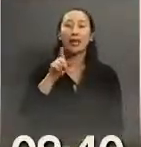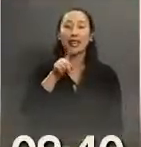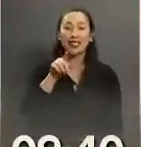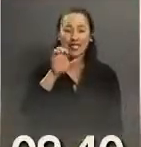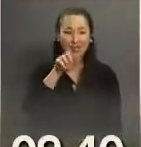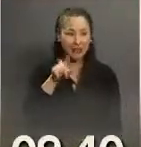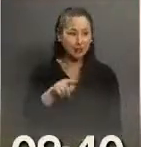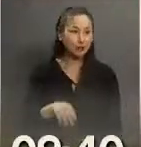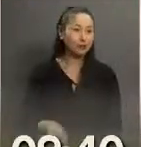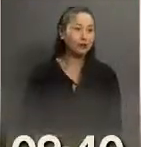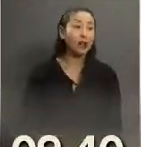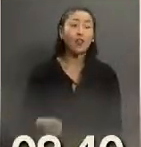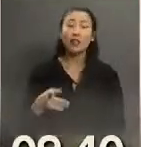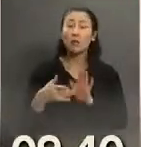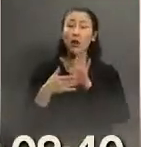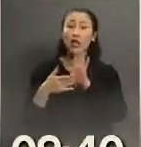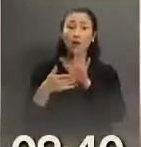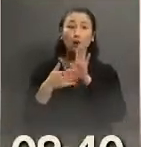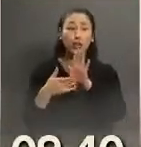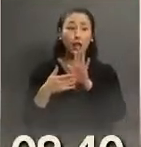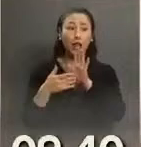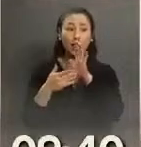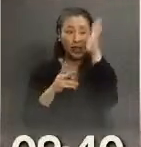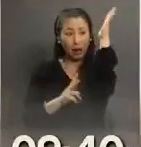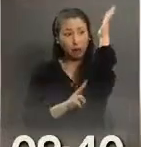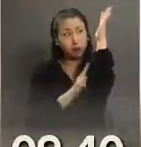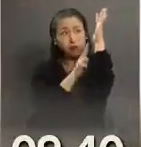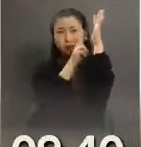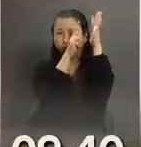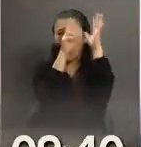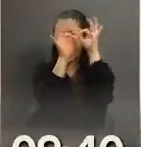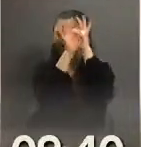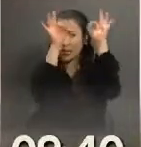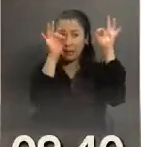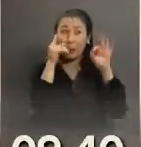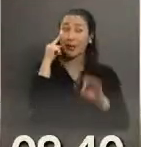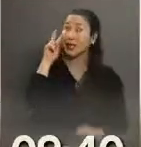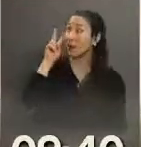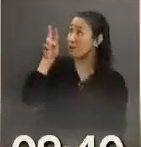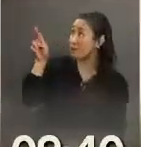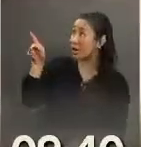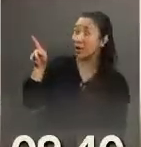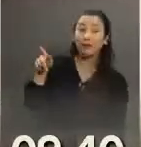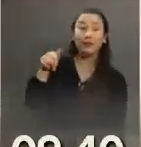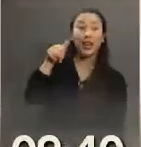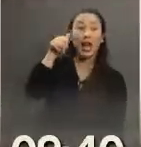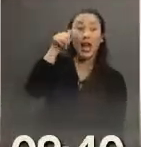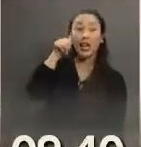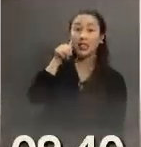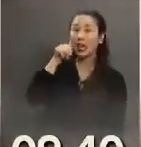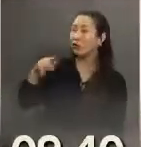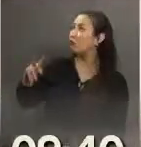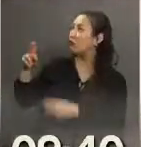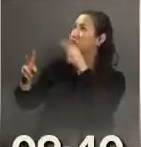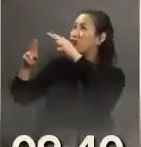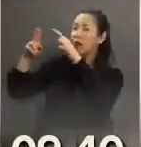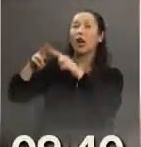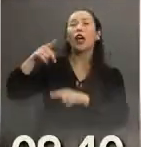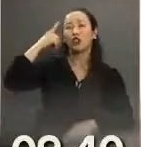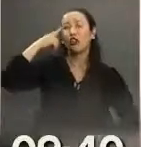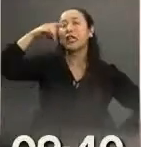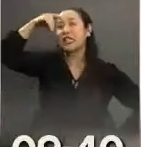Rodrigo puede mostrar también. La forma está podada, sí. Mira, si te fijas, ayer estuvieron peinándolo. ¿Sabían que íbamos a venir a